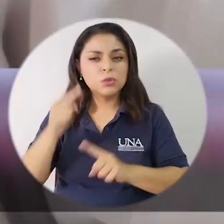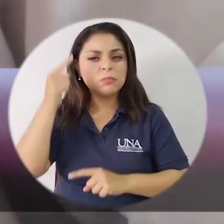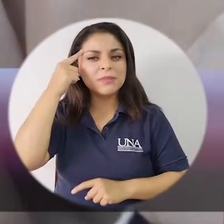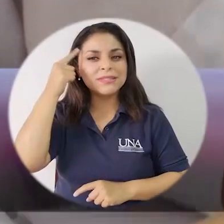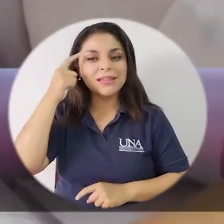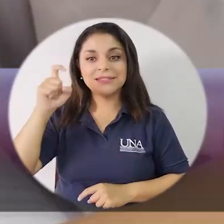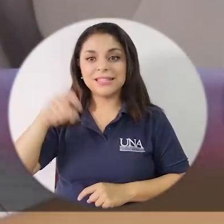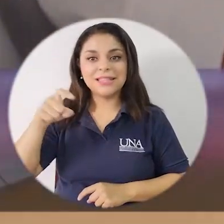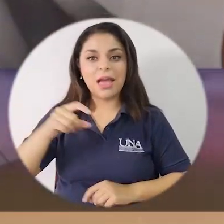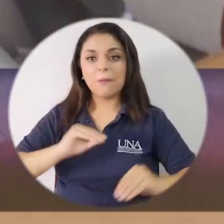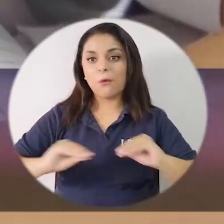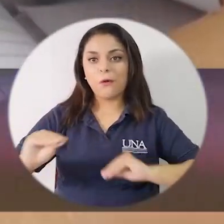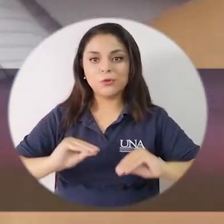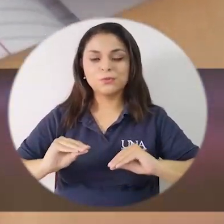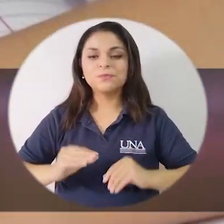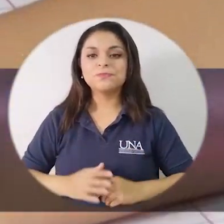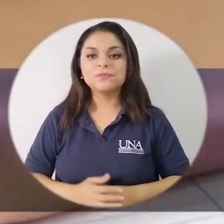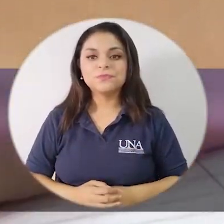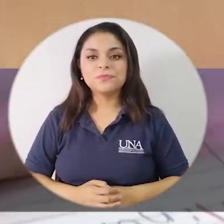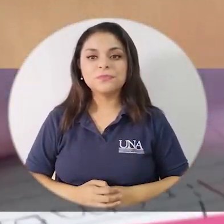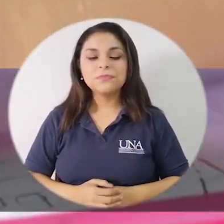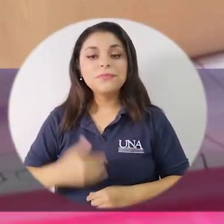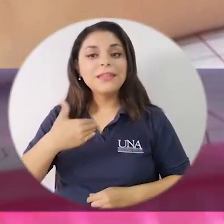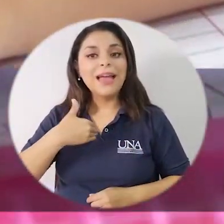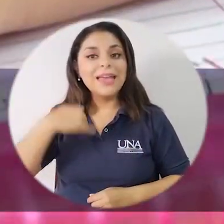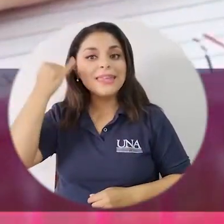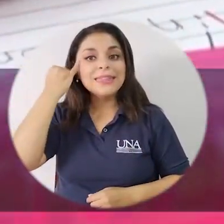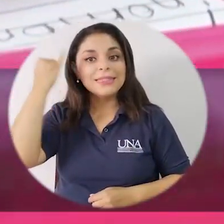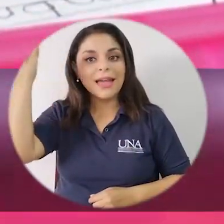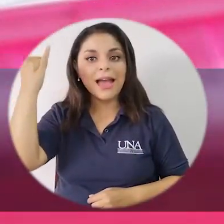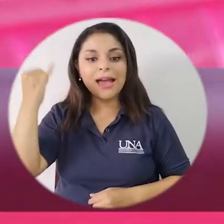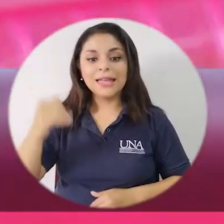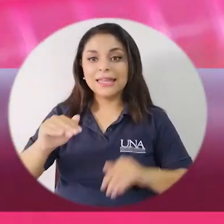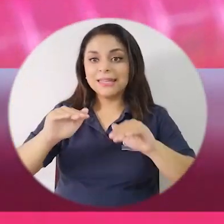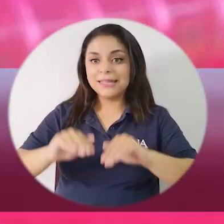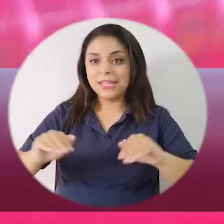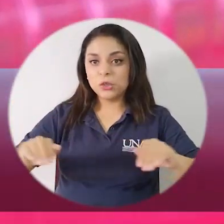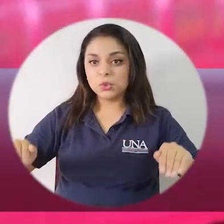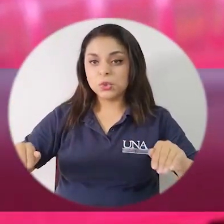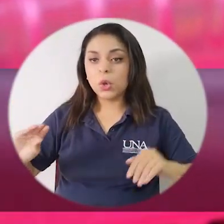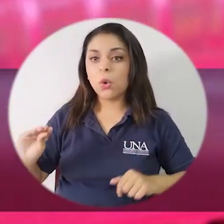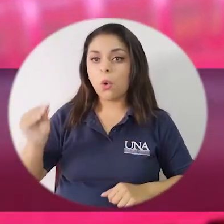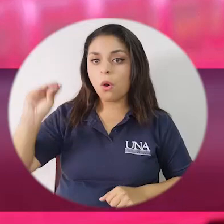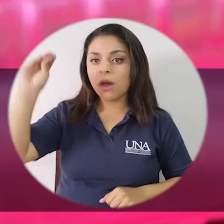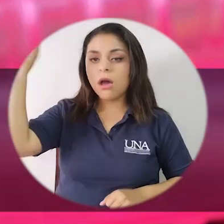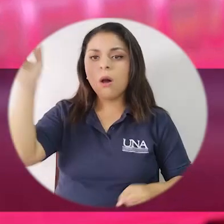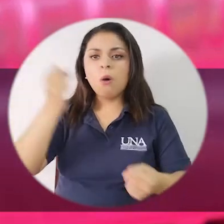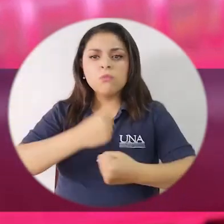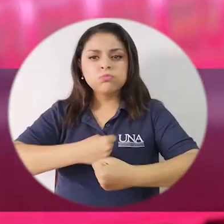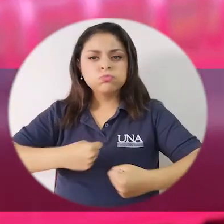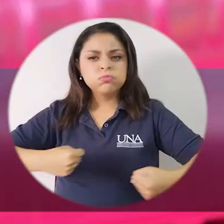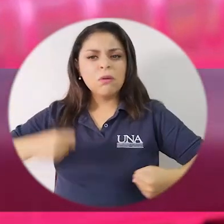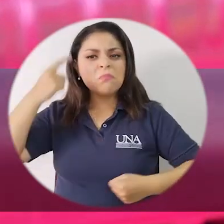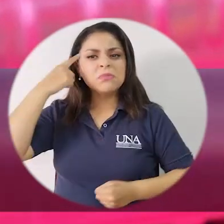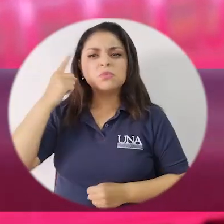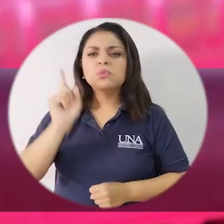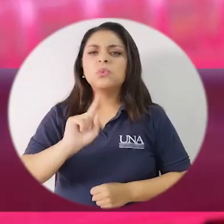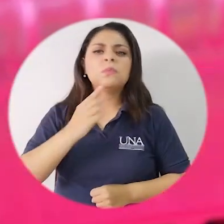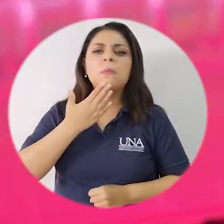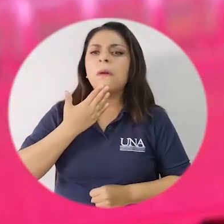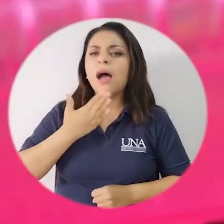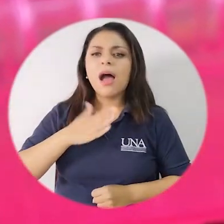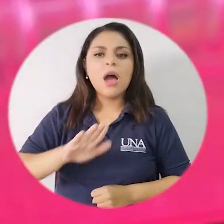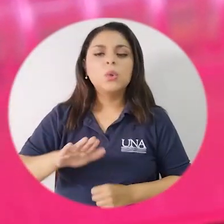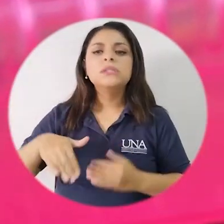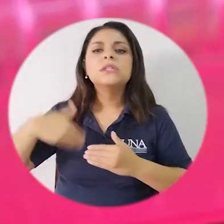de movernos. ¿Persiste esa idea de que niños y niñas y adolescentes con sobrepeso o obesidad no es tan malo? O sea, que cuando